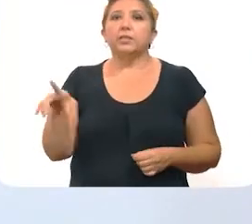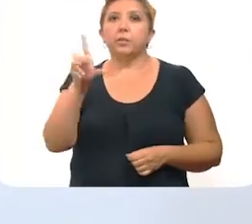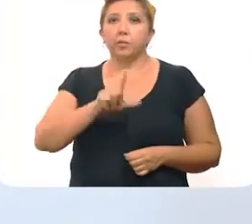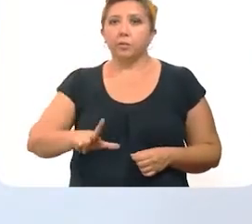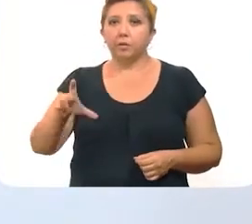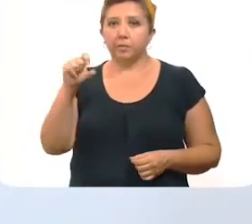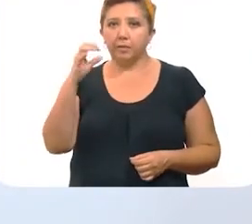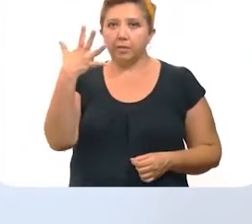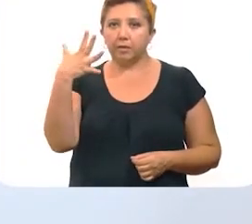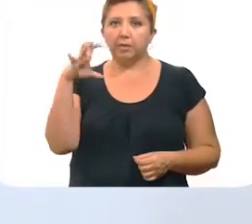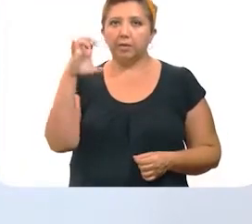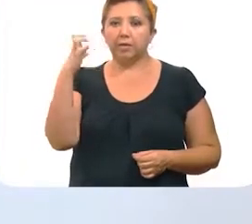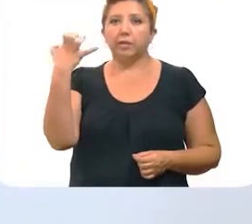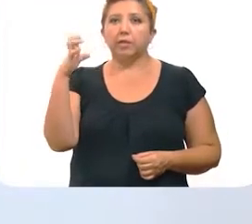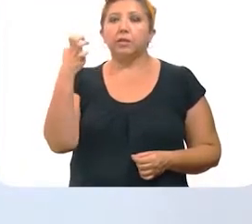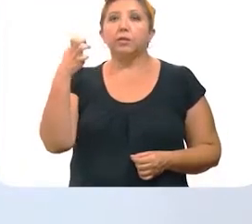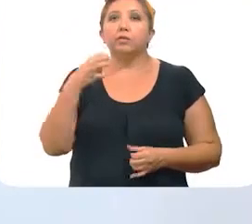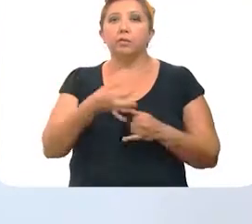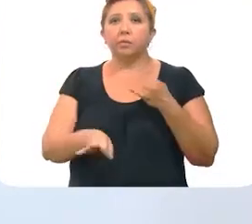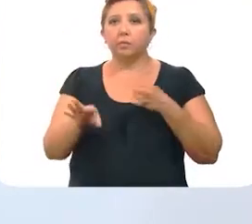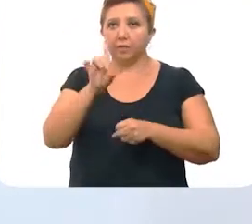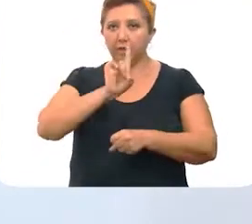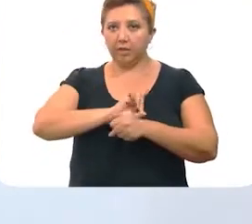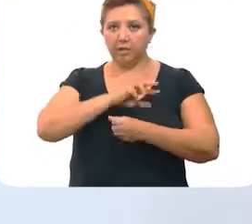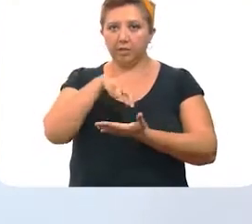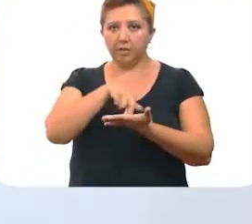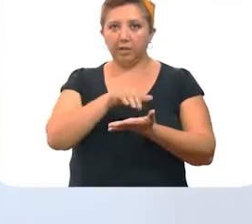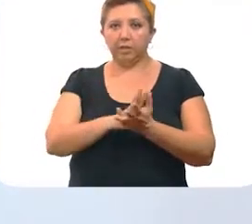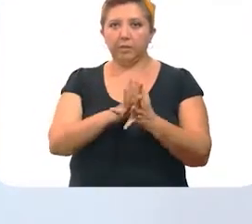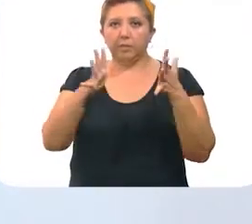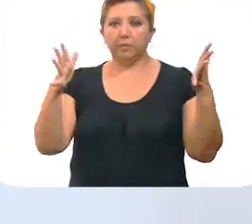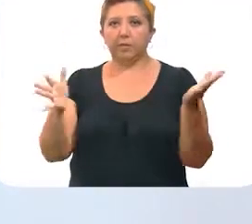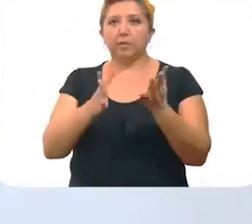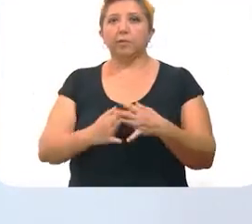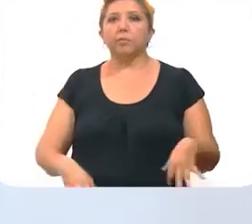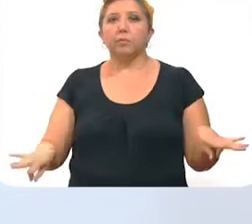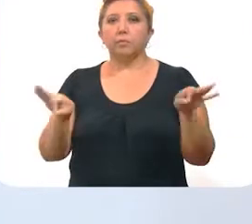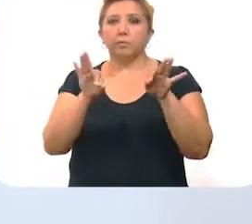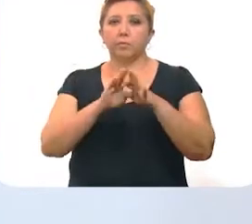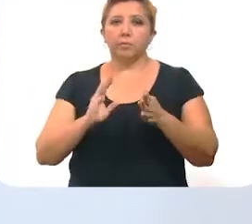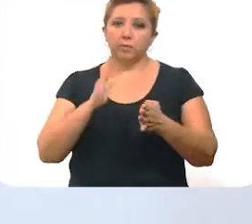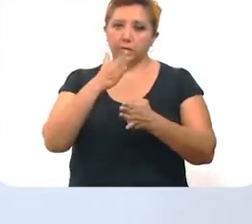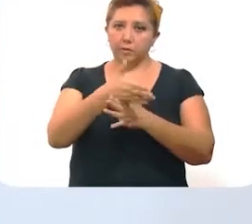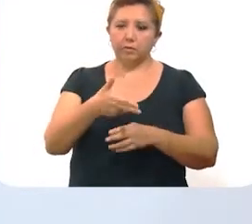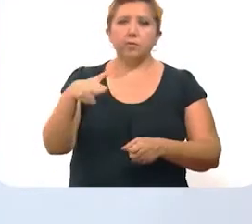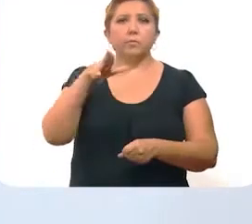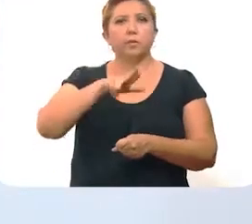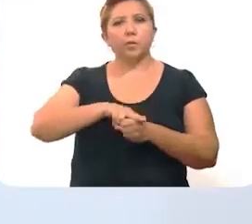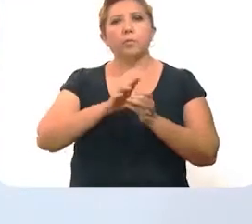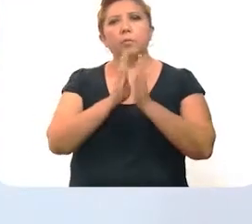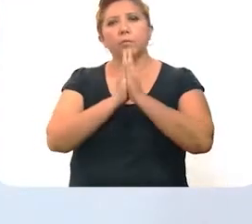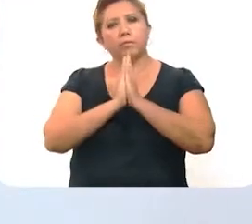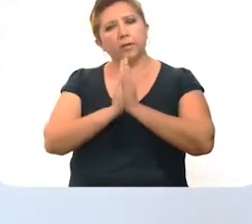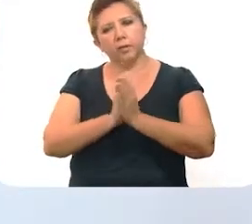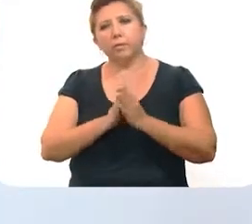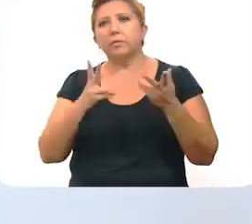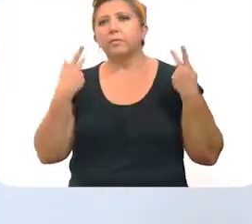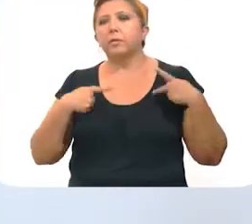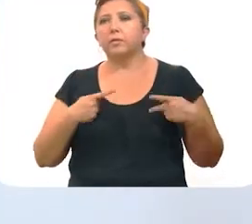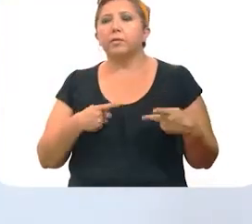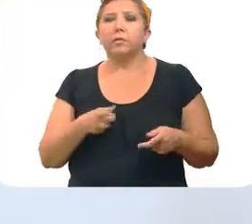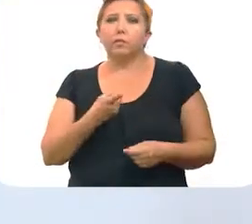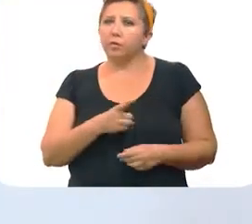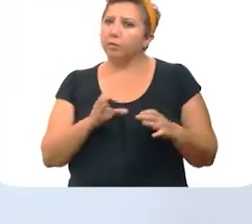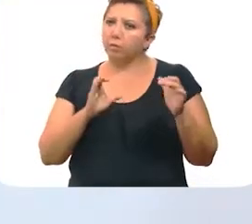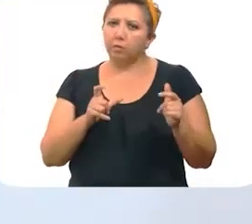lunes 25 de enero. En los últimos días se ha registrado un incremento importante en los ingresos hospitalarios, por lo que pedimos a la población no bajar